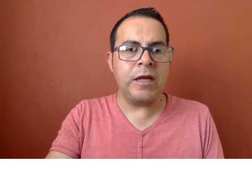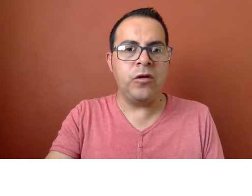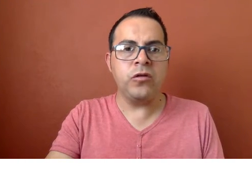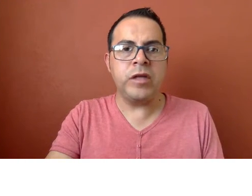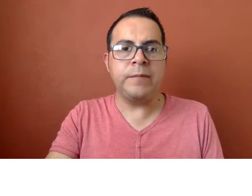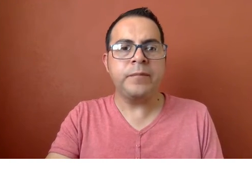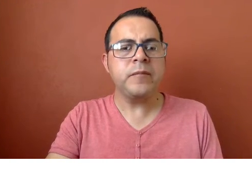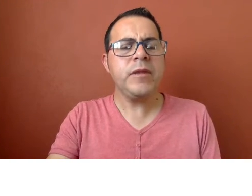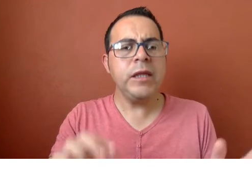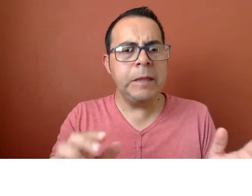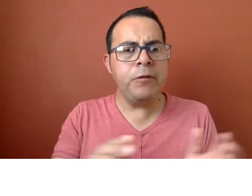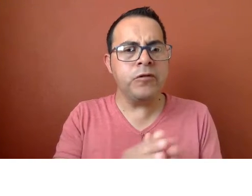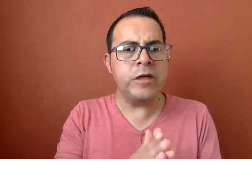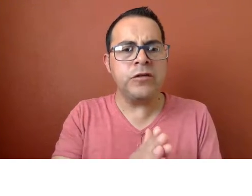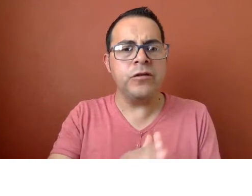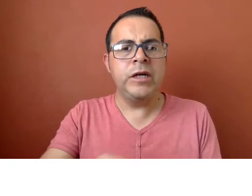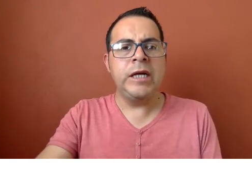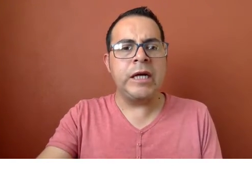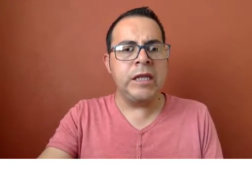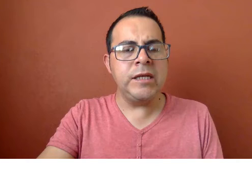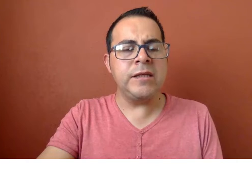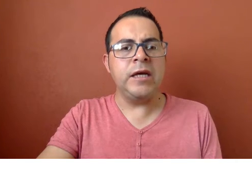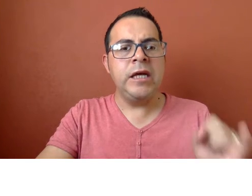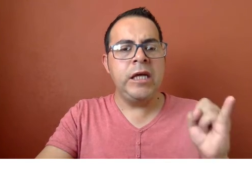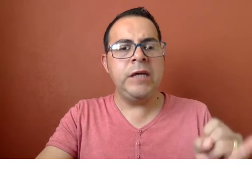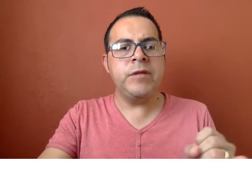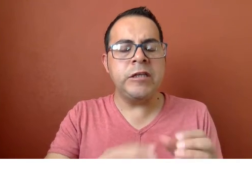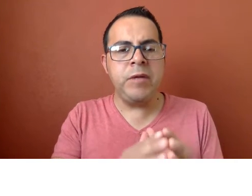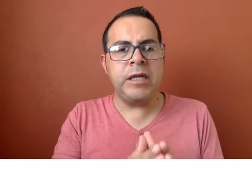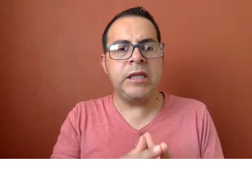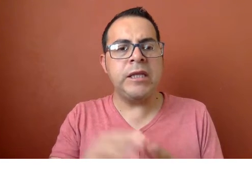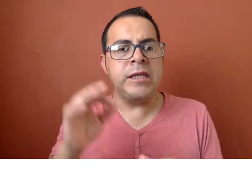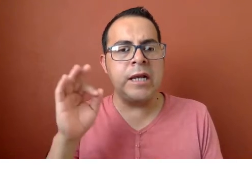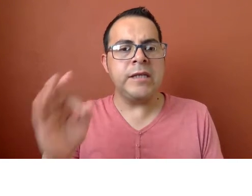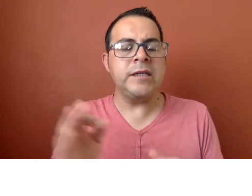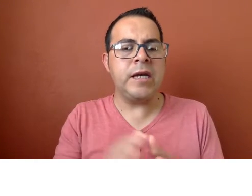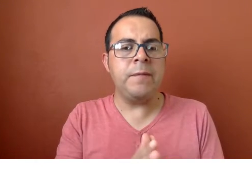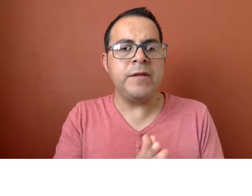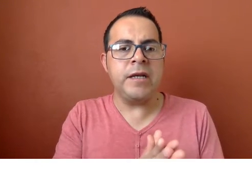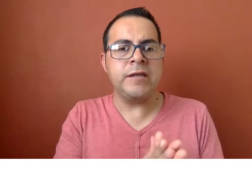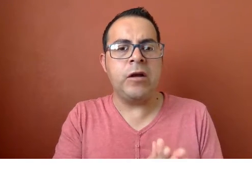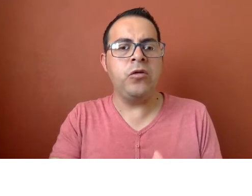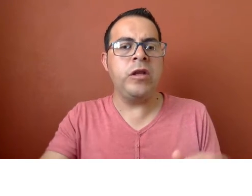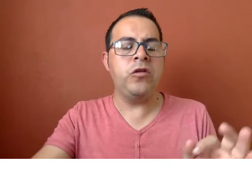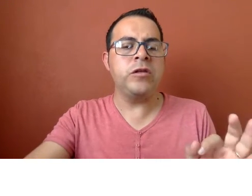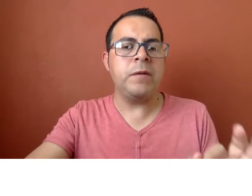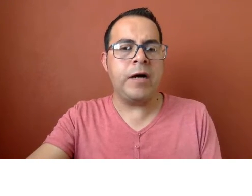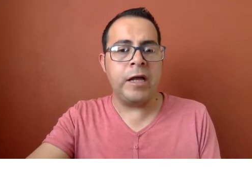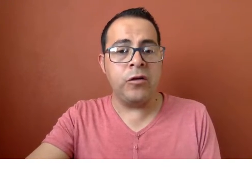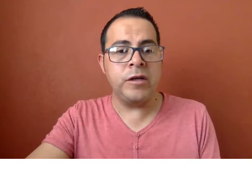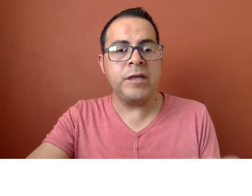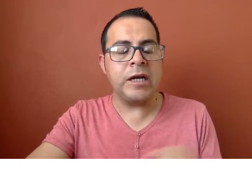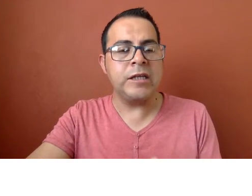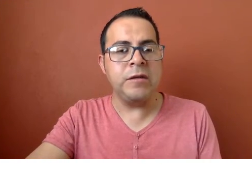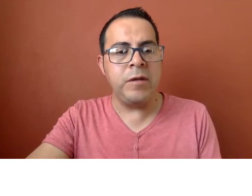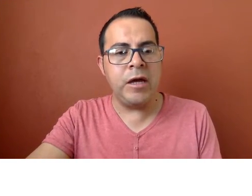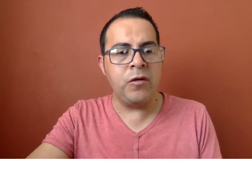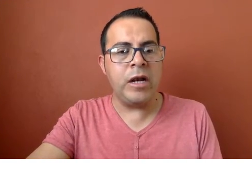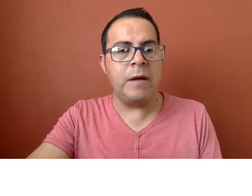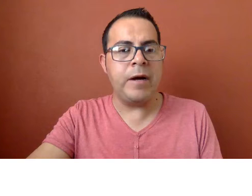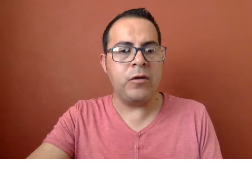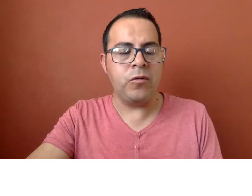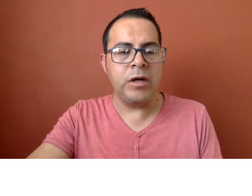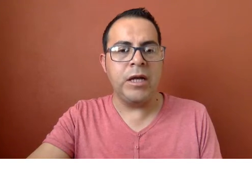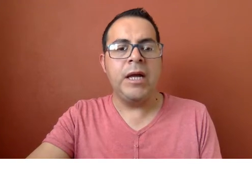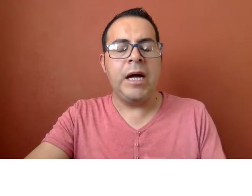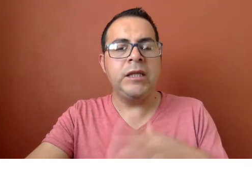aquí esta nota de proceso que dice: IMSS desmiente desenlaces graves en la salud de dos trabajadores que recibieron